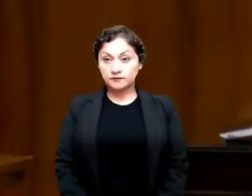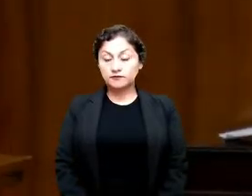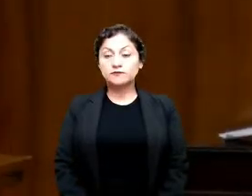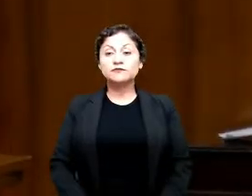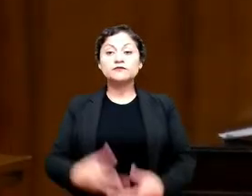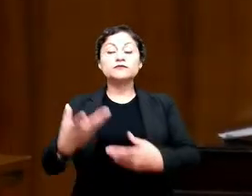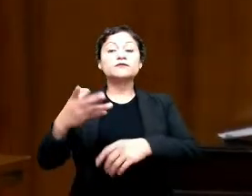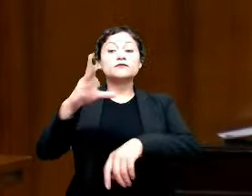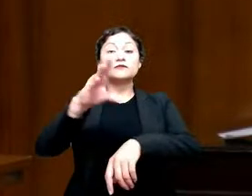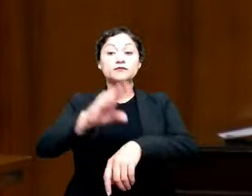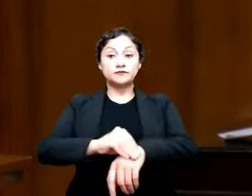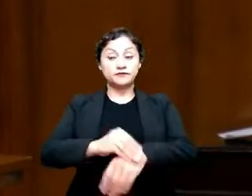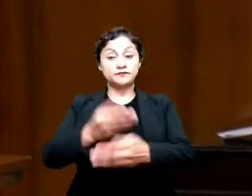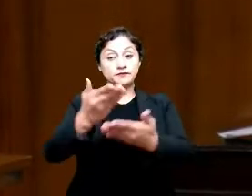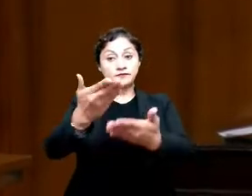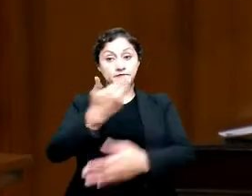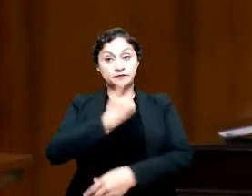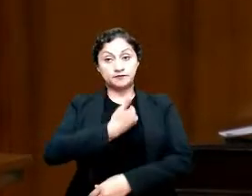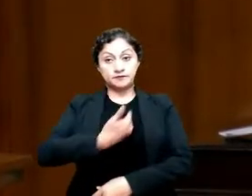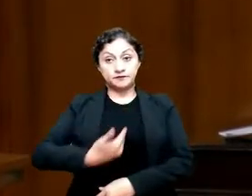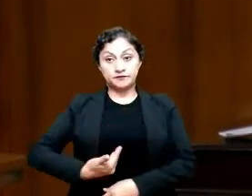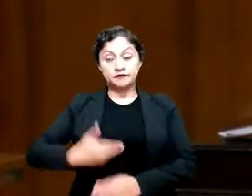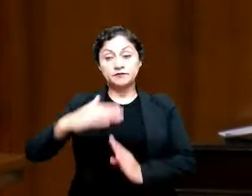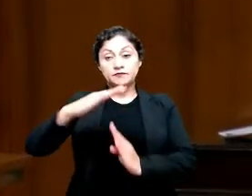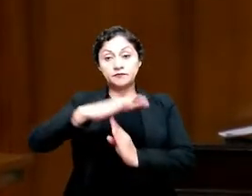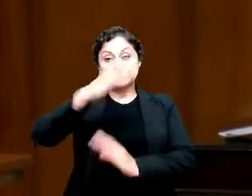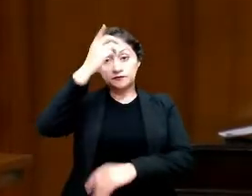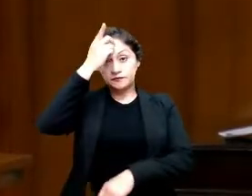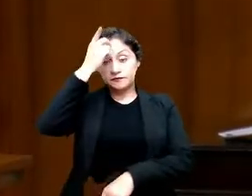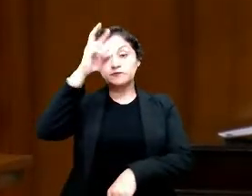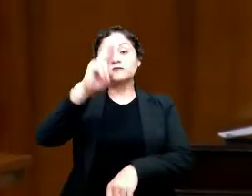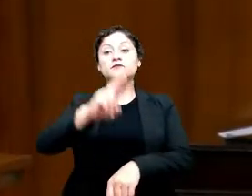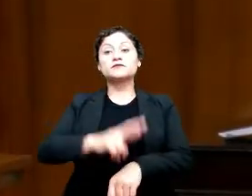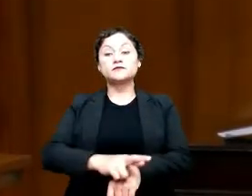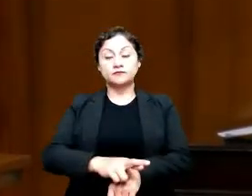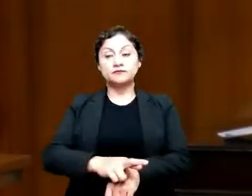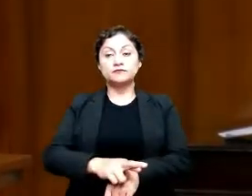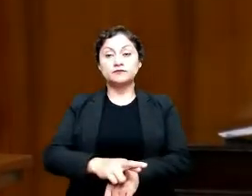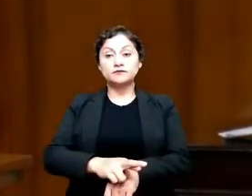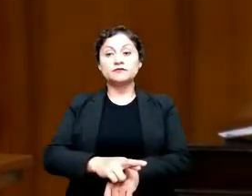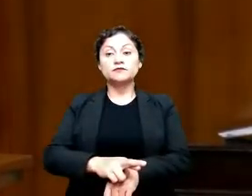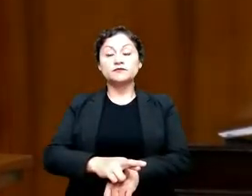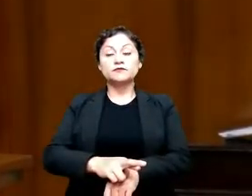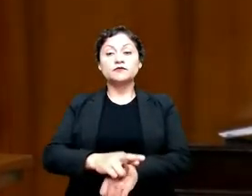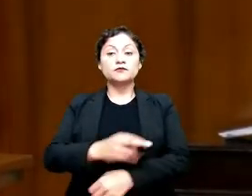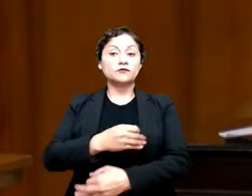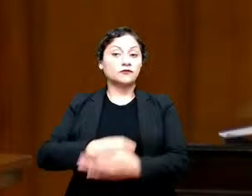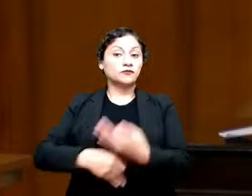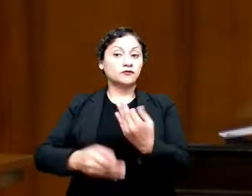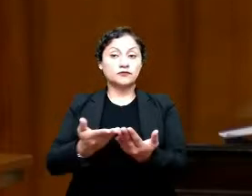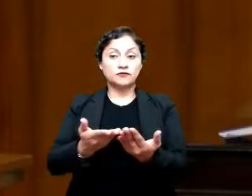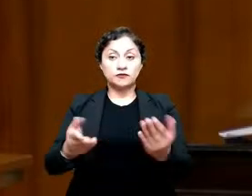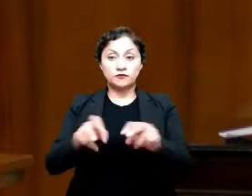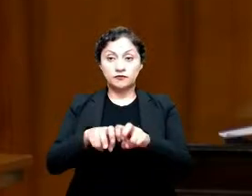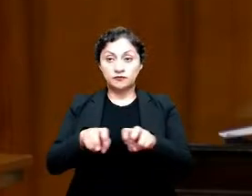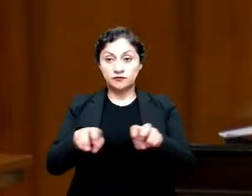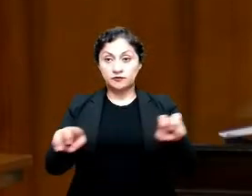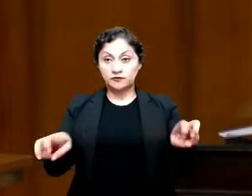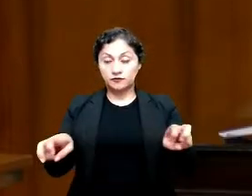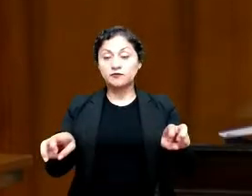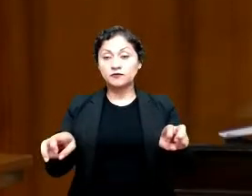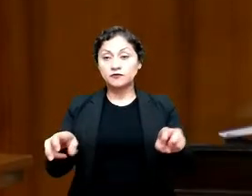Con el permiso de la presidencia de la mesa directiva, al igual que todos los integrantes de la mesa,